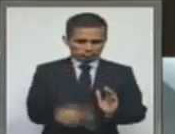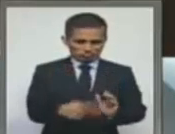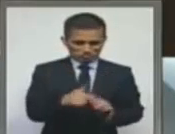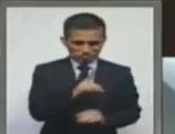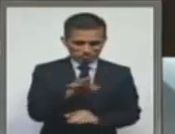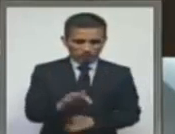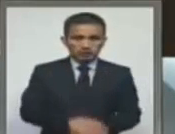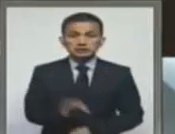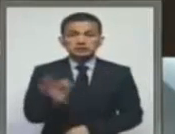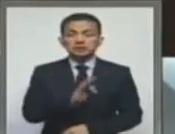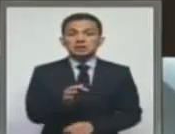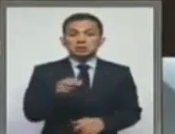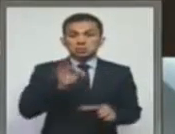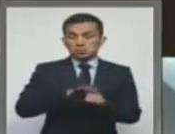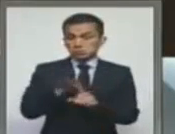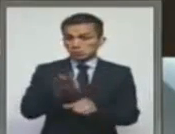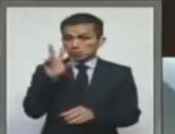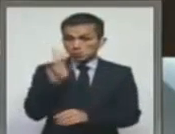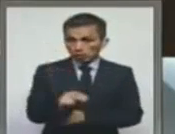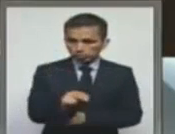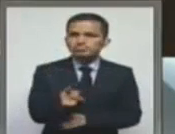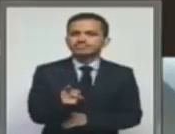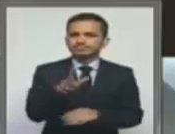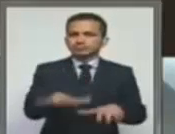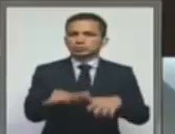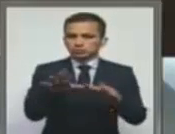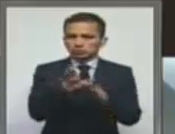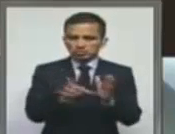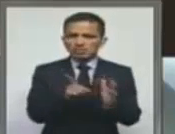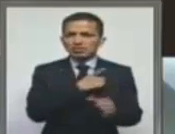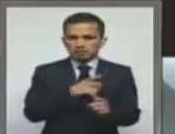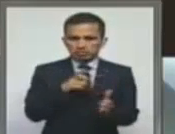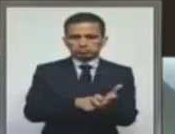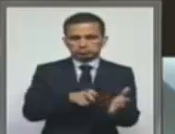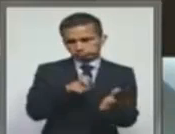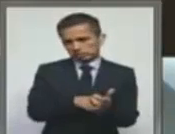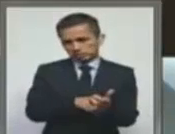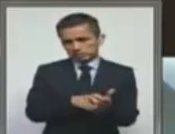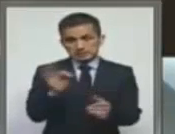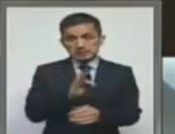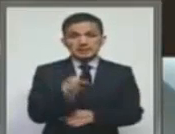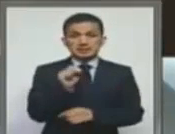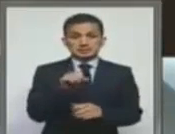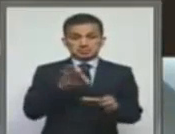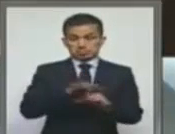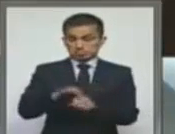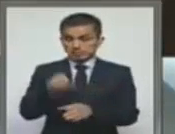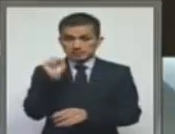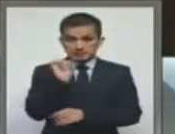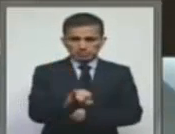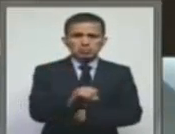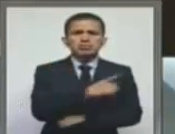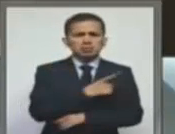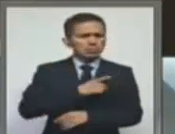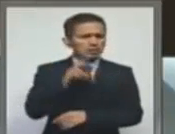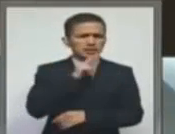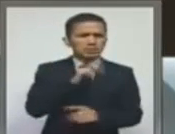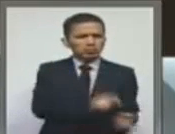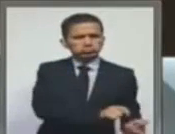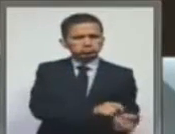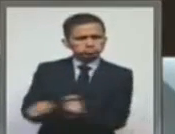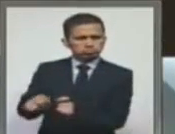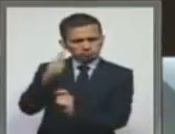el constituyente deberá realizar las modificaciones pertinentes. En caso de ser aprobada, será remitida de inmediato para que, sin más trámite,